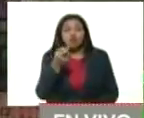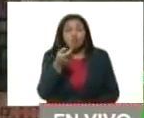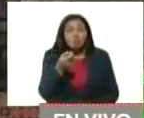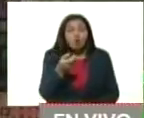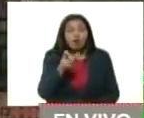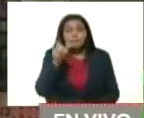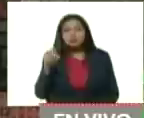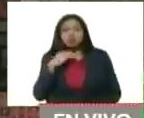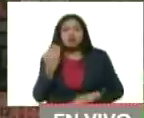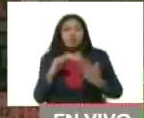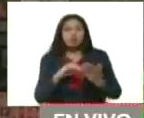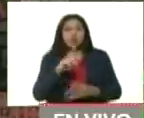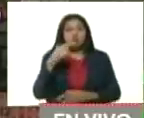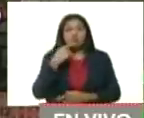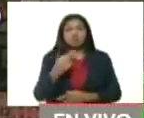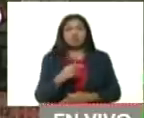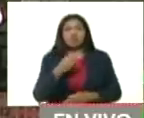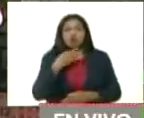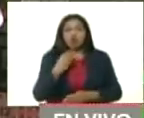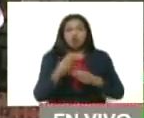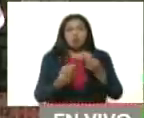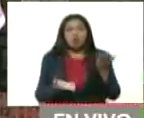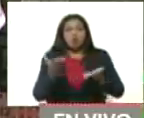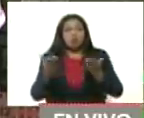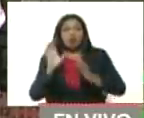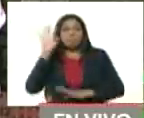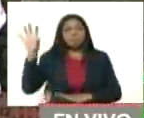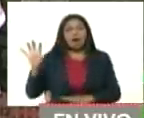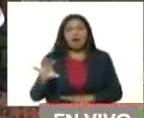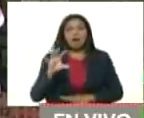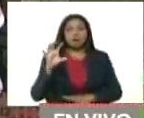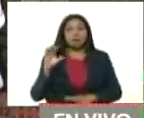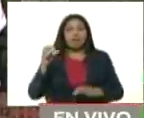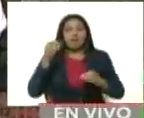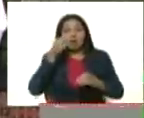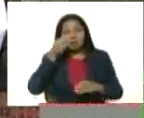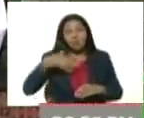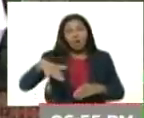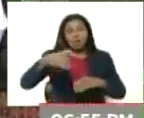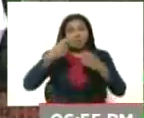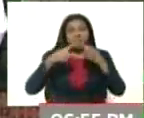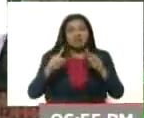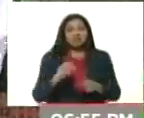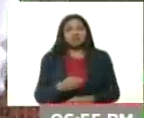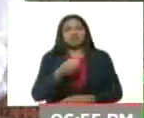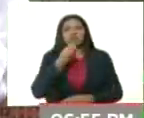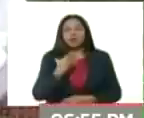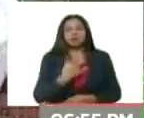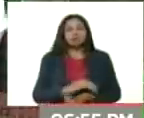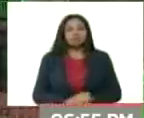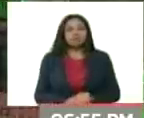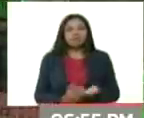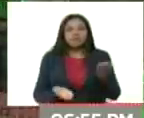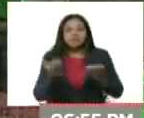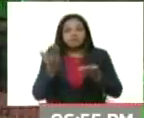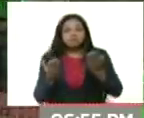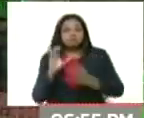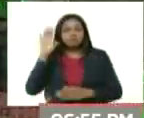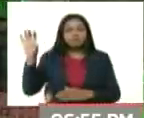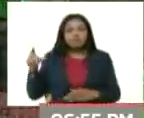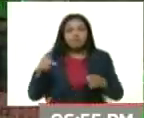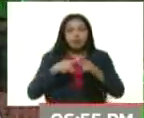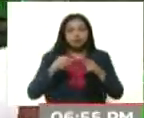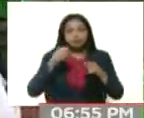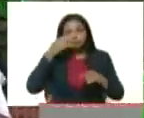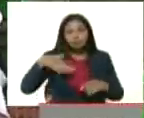fallecidos. Ustedes podrán decir, bueno, pero ¿cómo comparas países que tienen poblaciones diferentes? Bueno, para comparar países que tienen